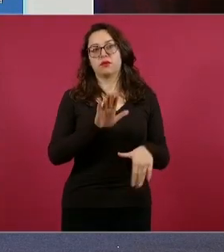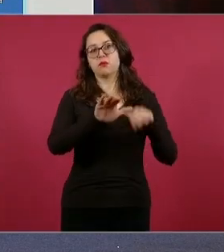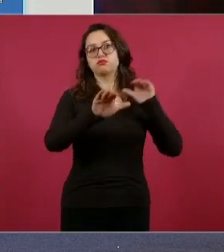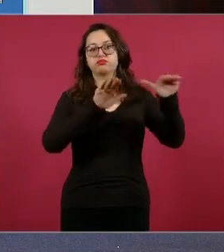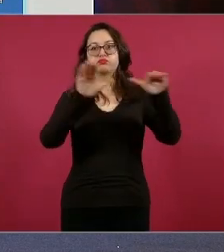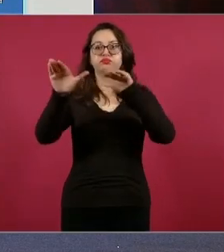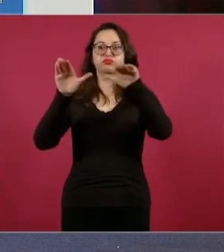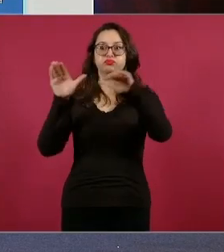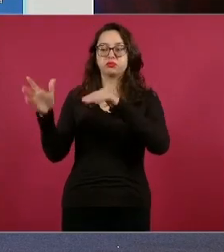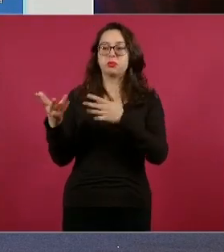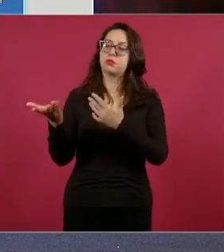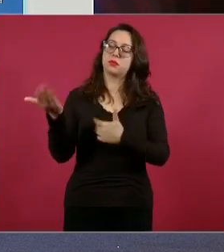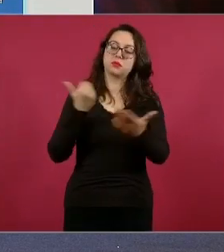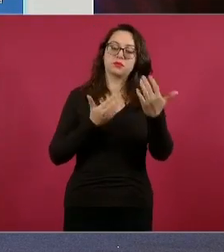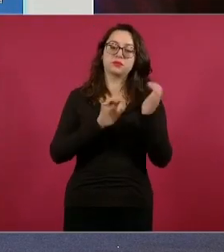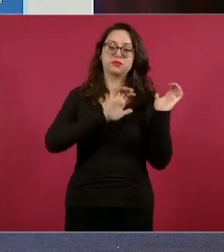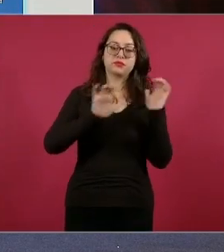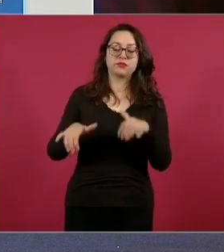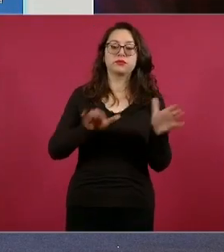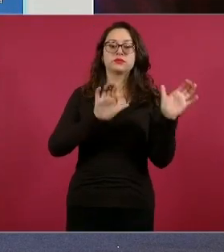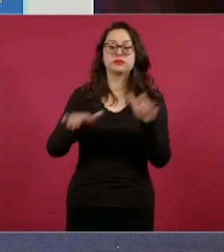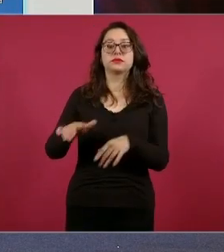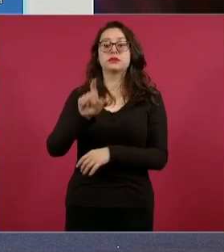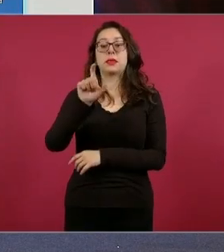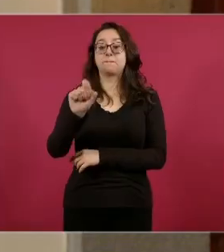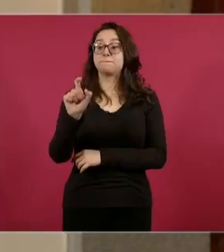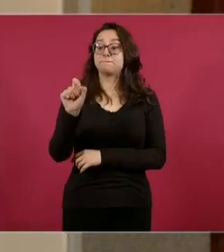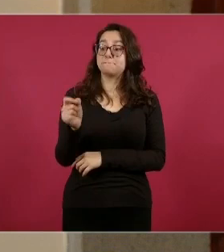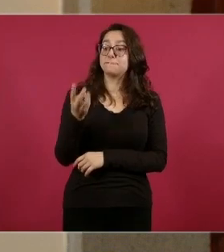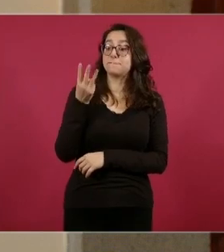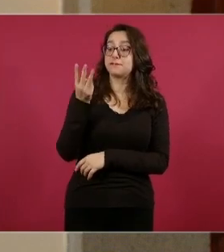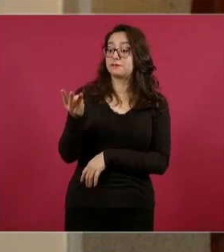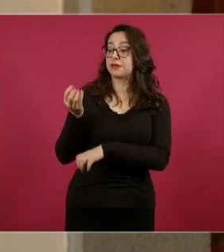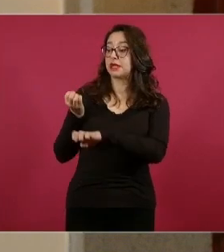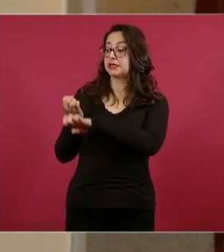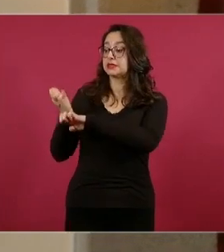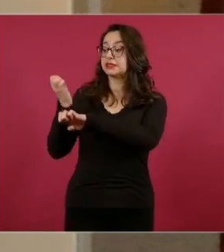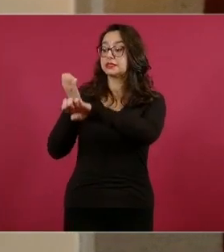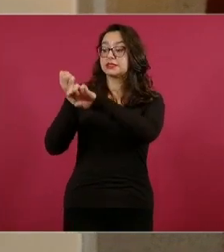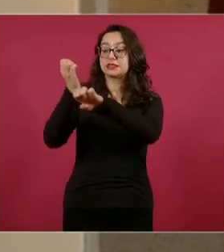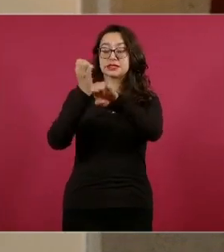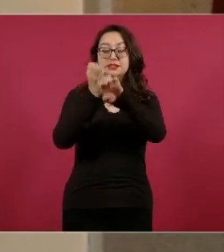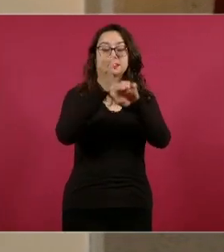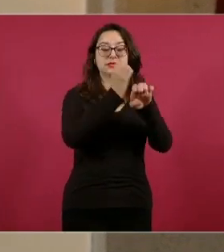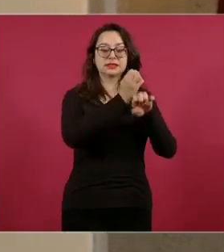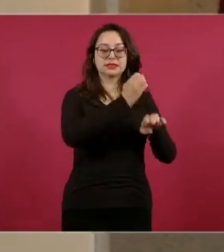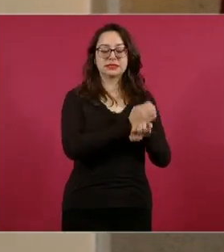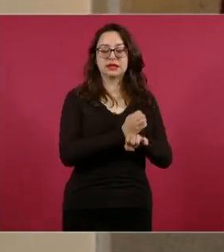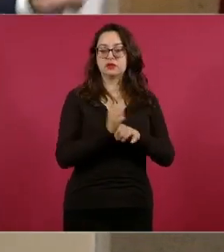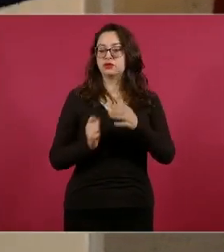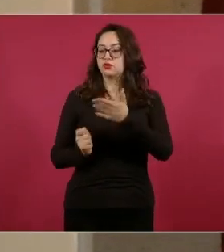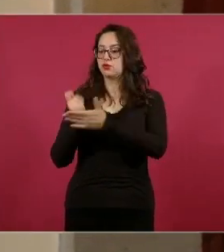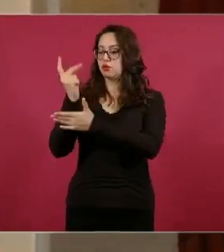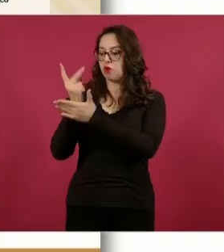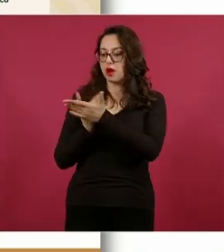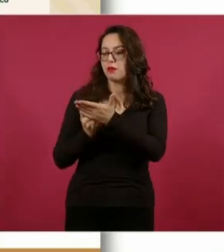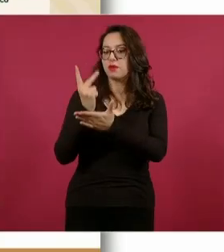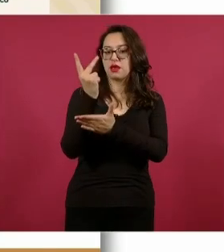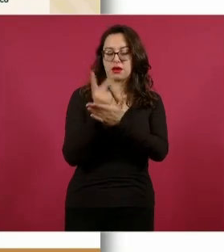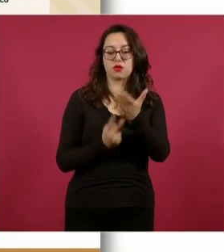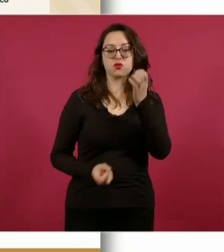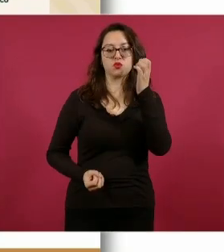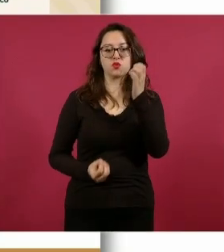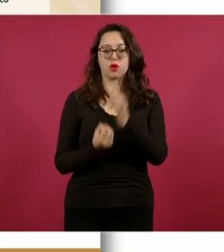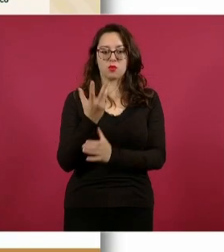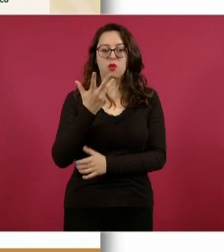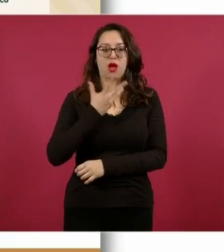de Reclutamiento para el Bienestar. Son en los 23 estados en donde está operando el programa y en estas